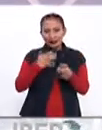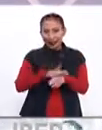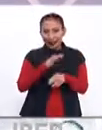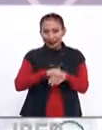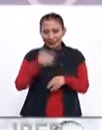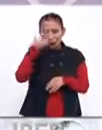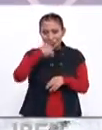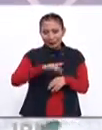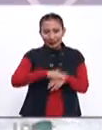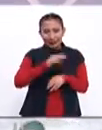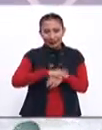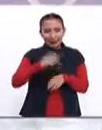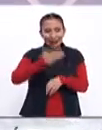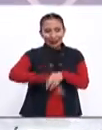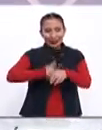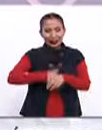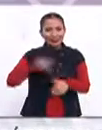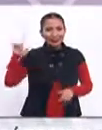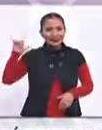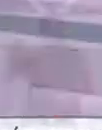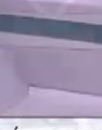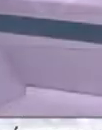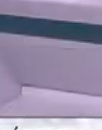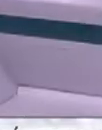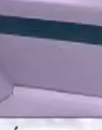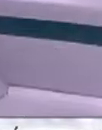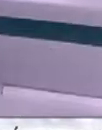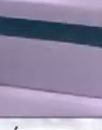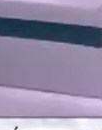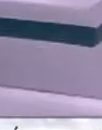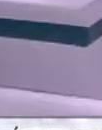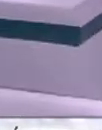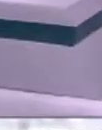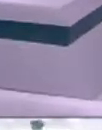una excelente noche, una excelente tarde.